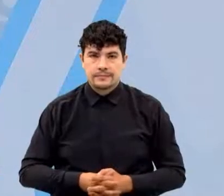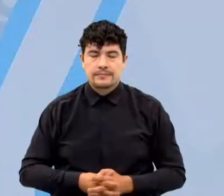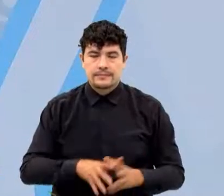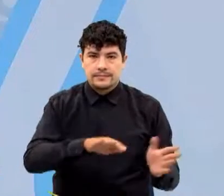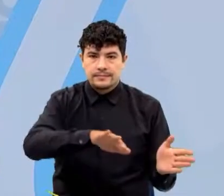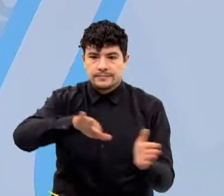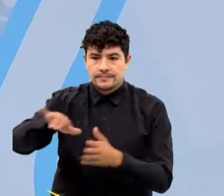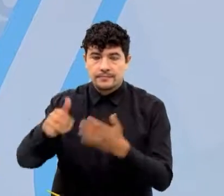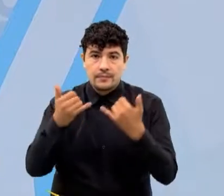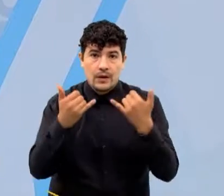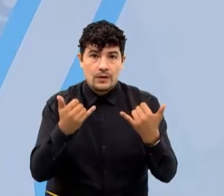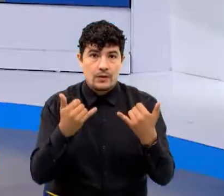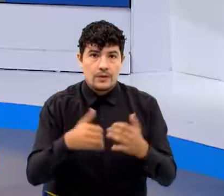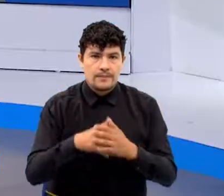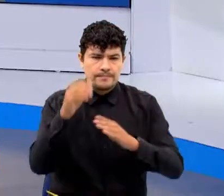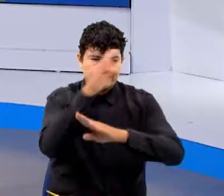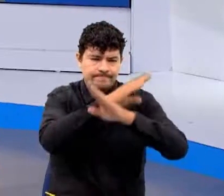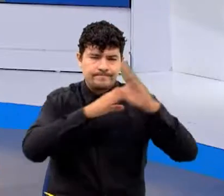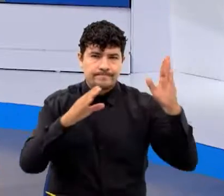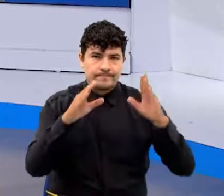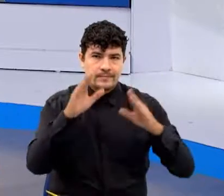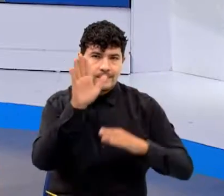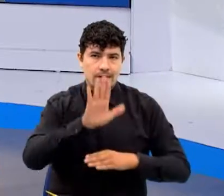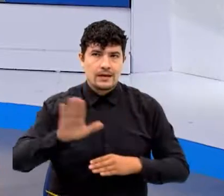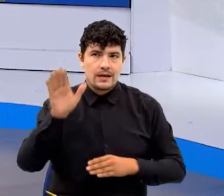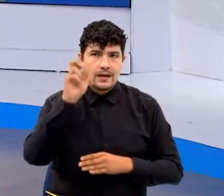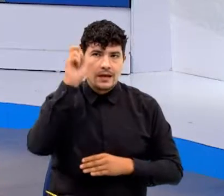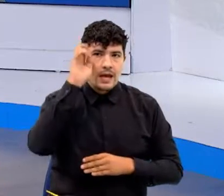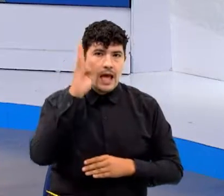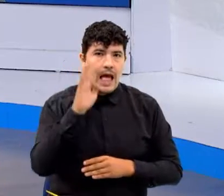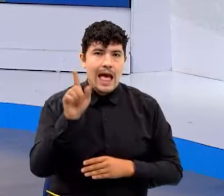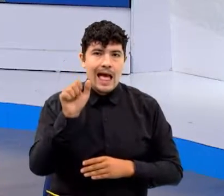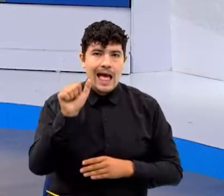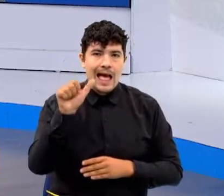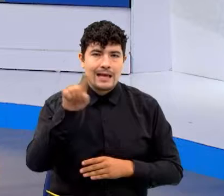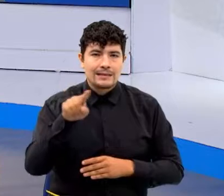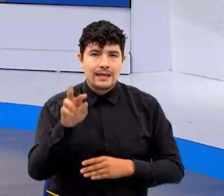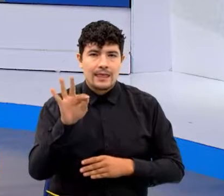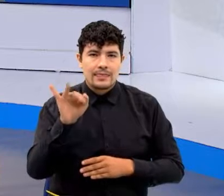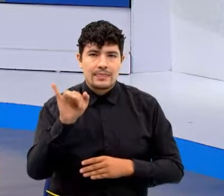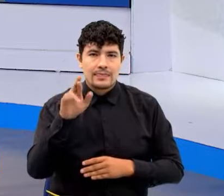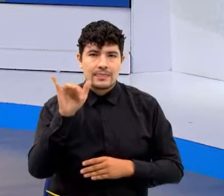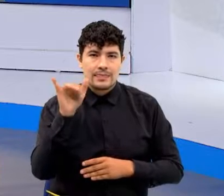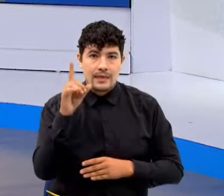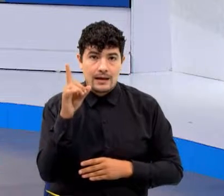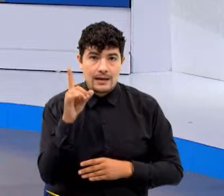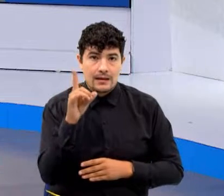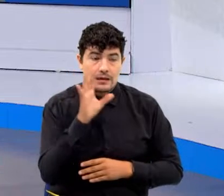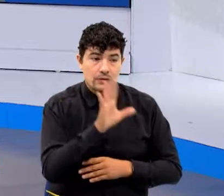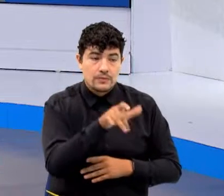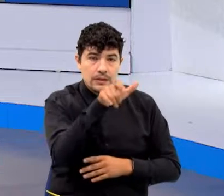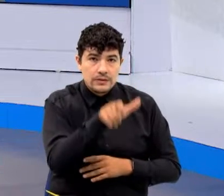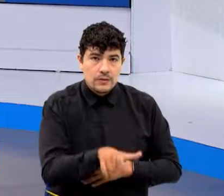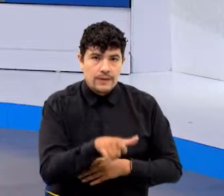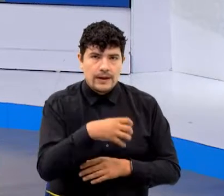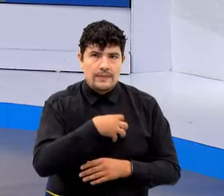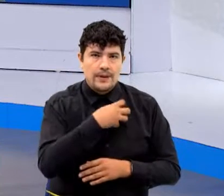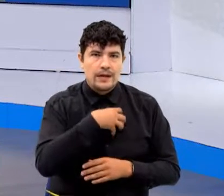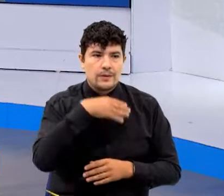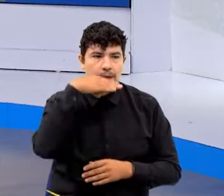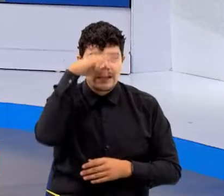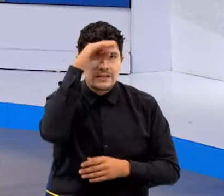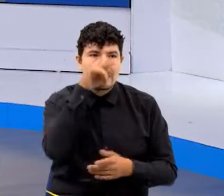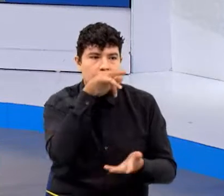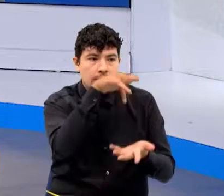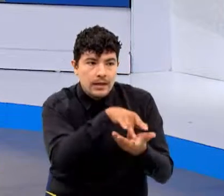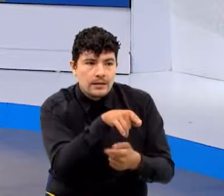Cambiamos de deporte, hablamos de la karateca norte de santandereana Astrid Quijano, quien recientemente conquistó medalla de bronce en Open cumplido en Medellín y ahora se prepara para